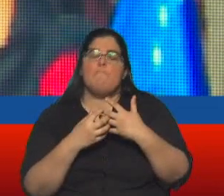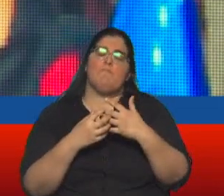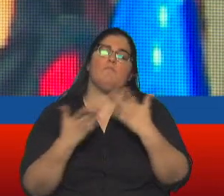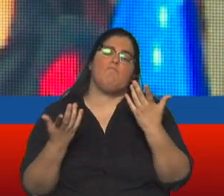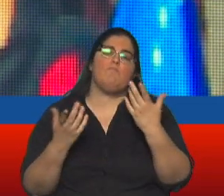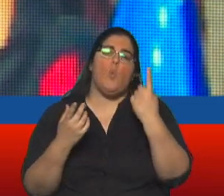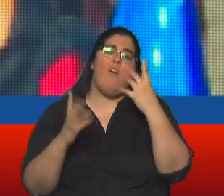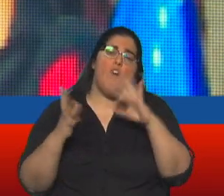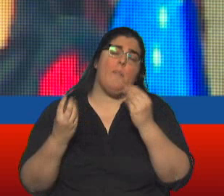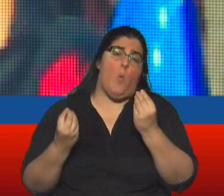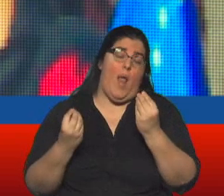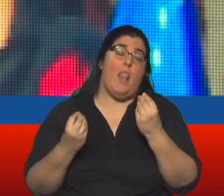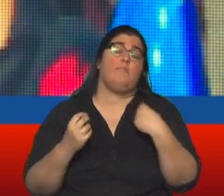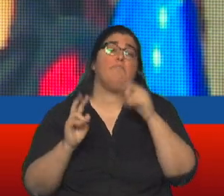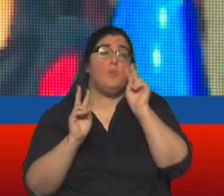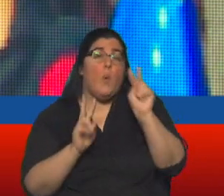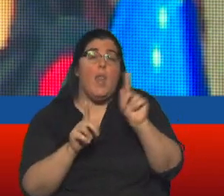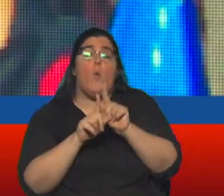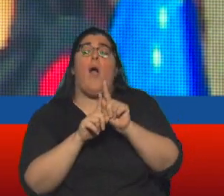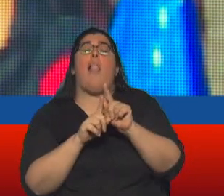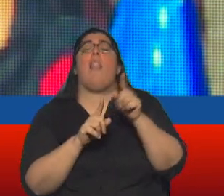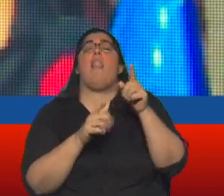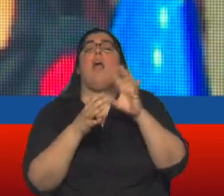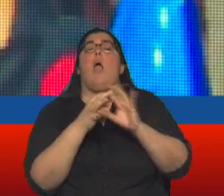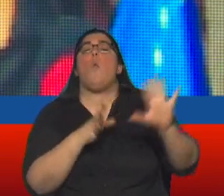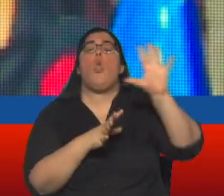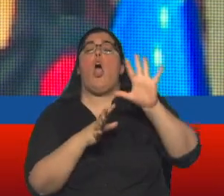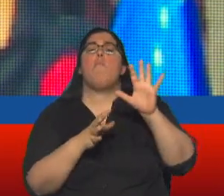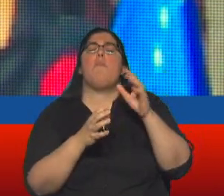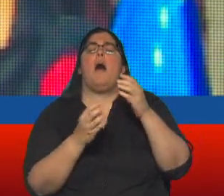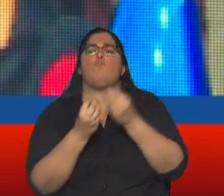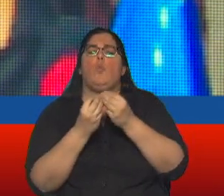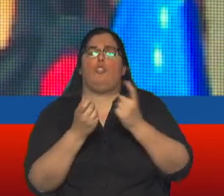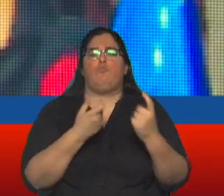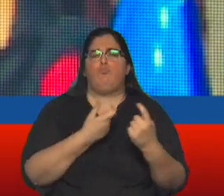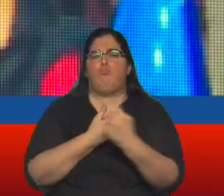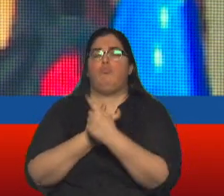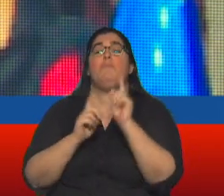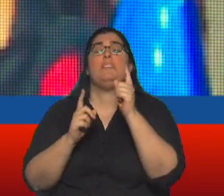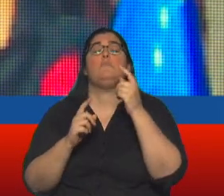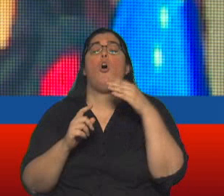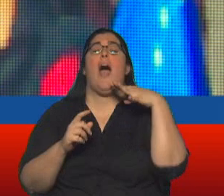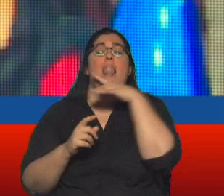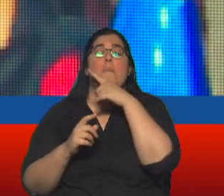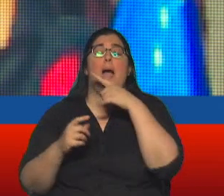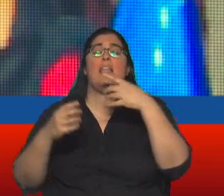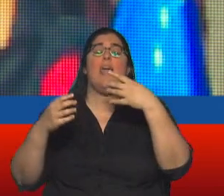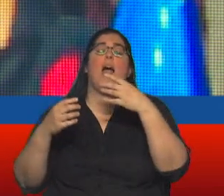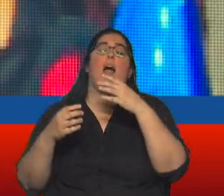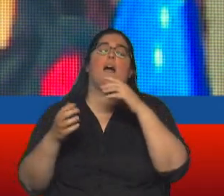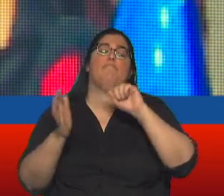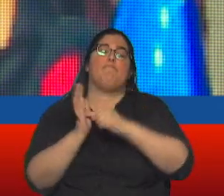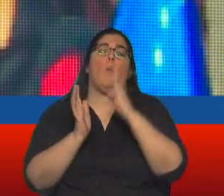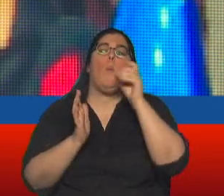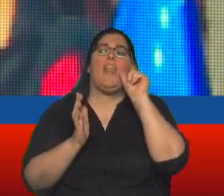política europea de extensión y de incorporación de sucesivos miembros a la Unión Europea después de la caída del Muro de Berlín. ¿Qué hizo Europa después de la caída del Muro de